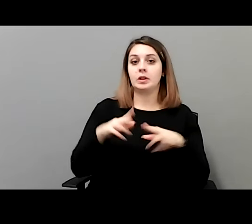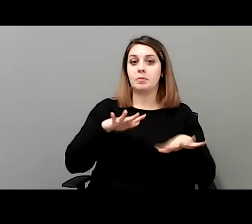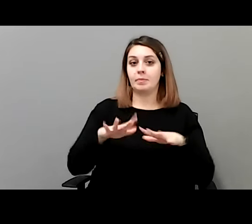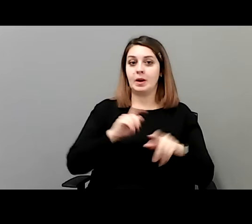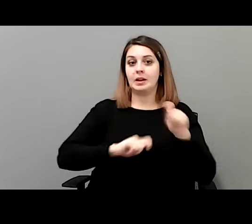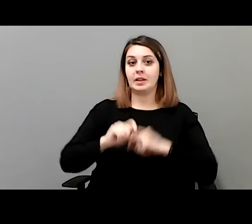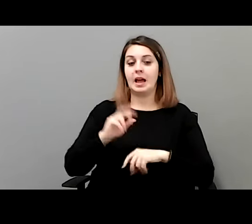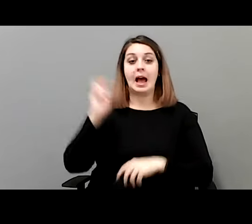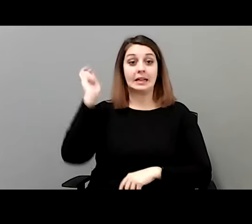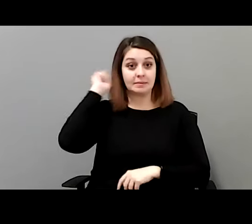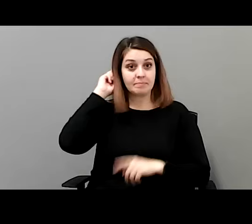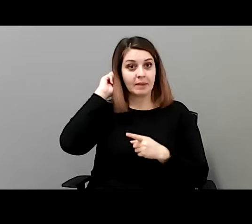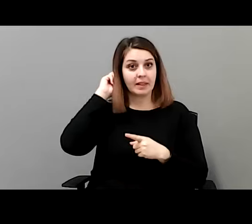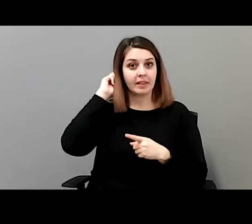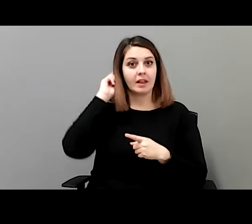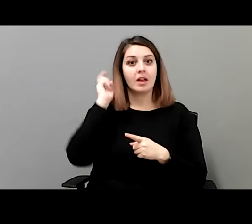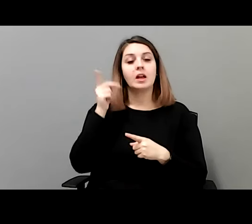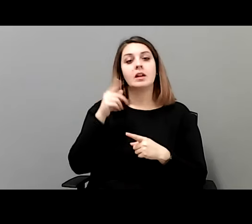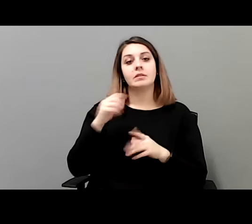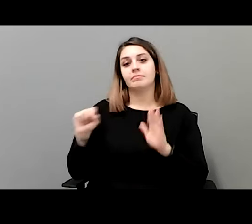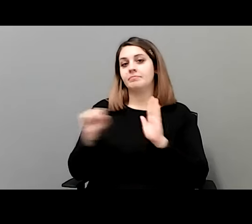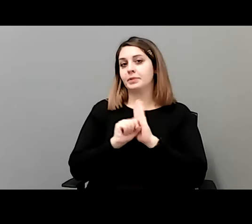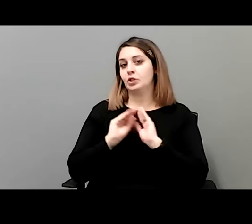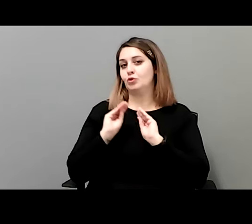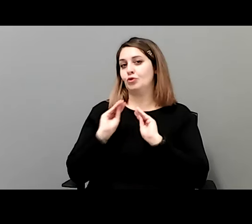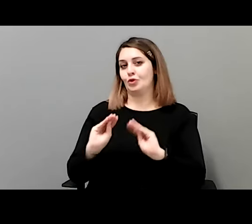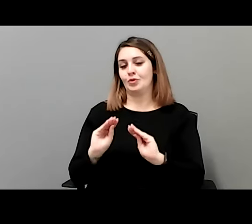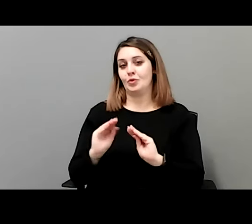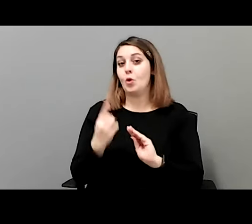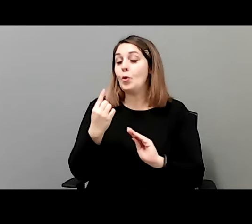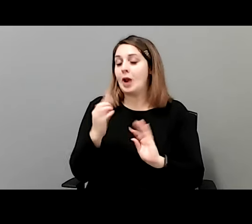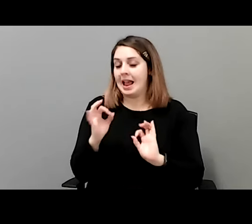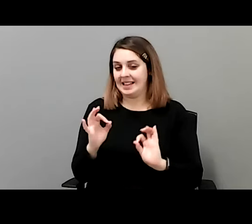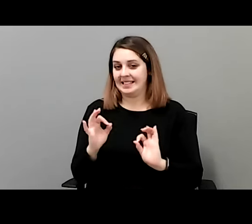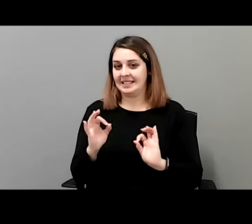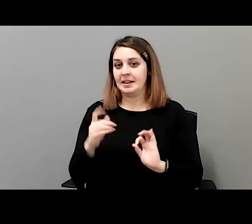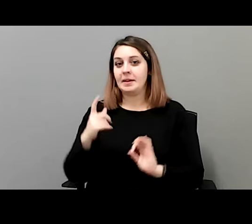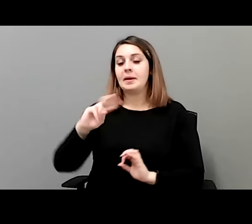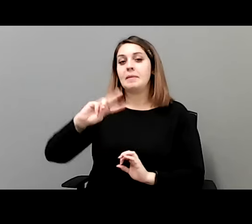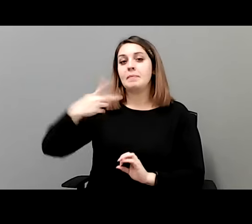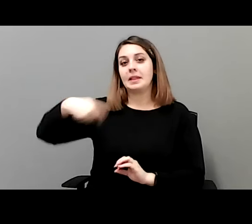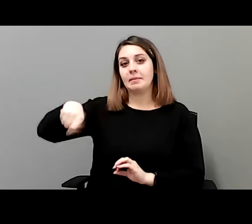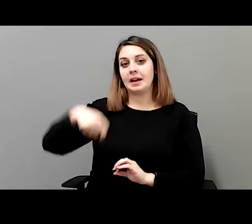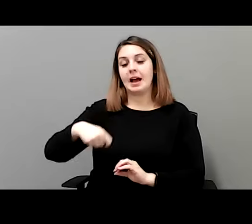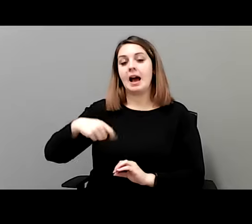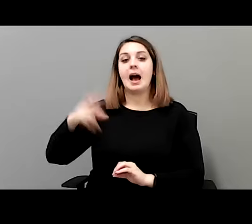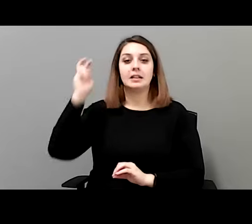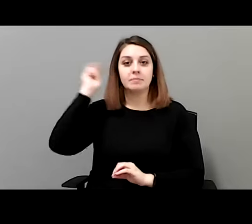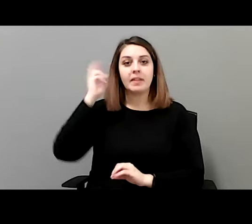asociativo ASPACE es una de sus señas de identidad. En concreto, es vicepresidenta de ASPACE